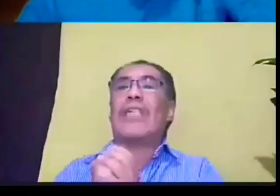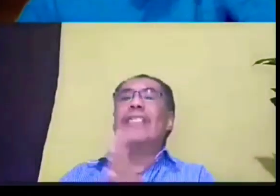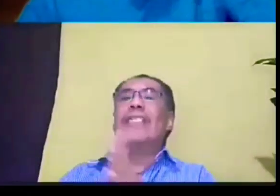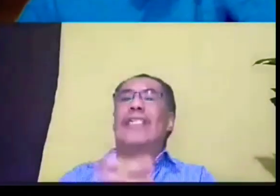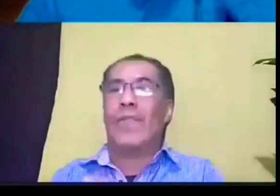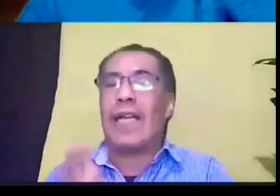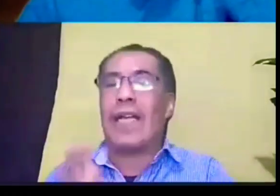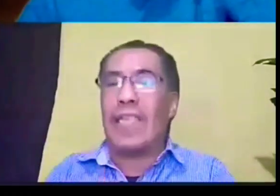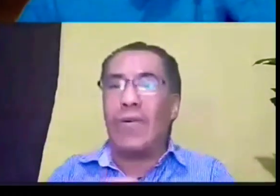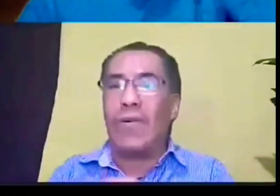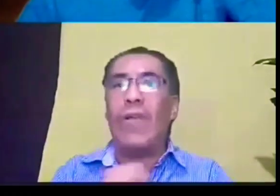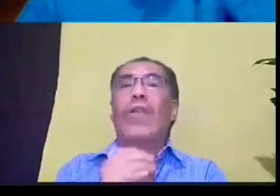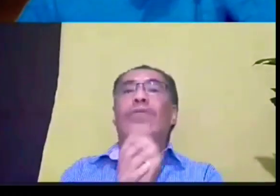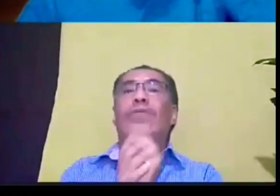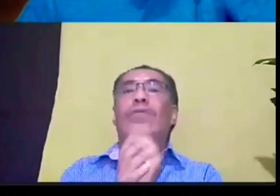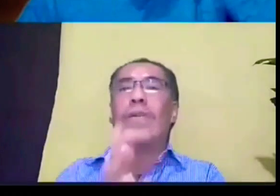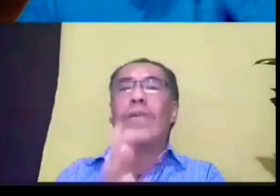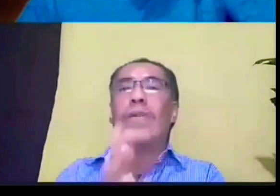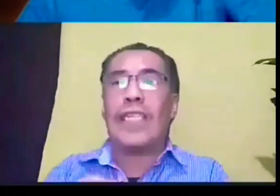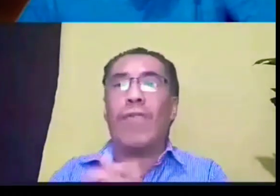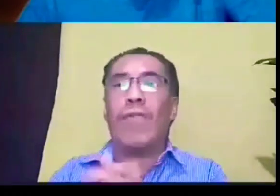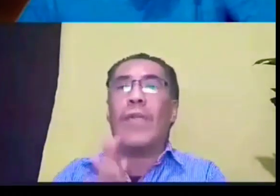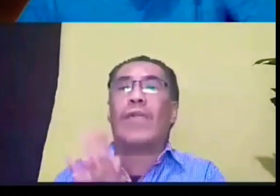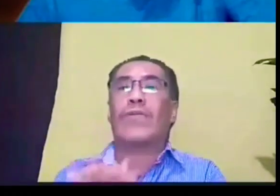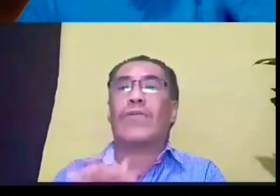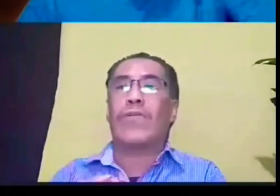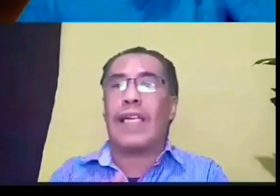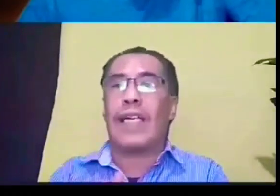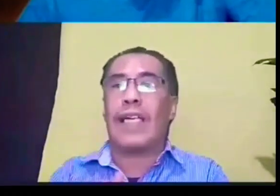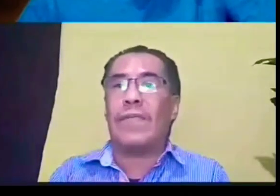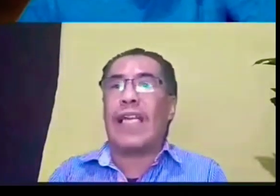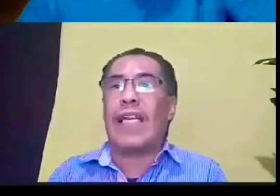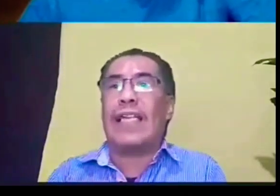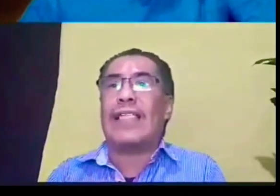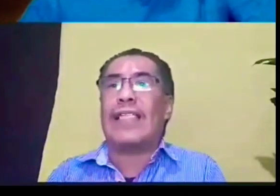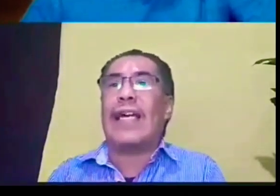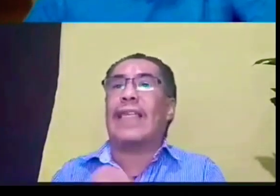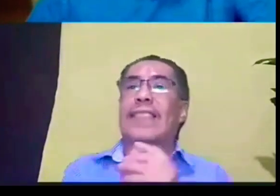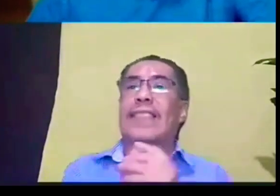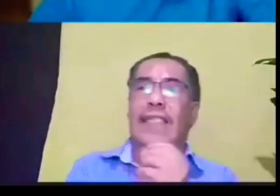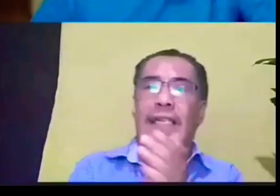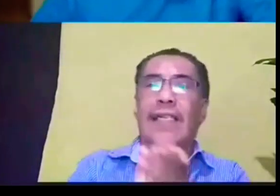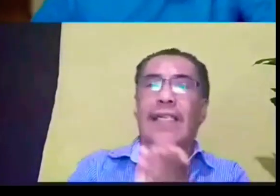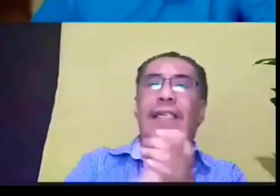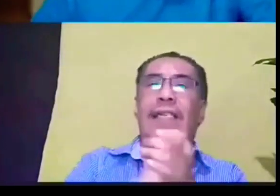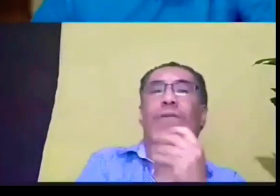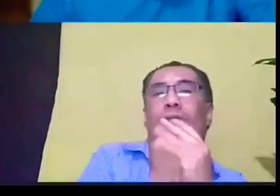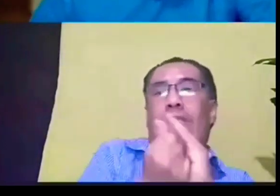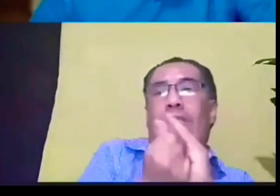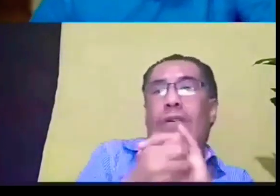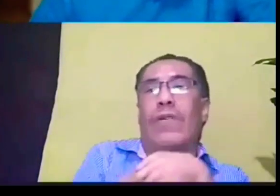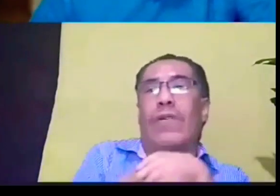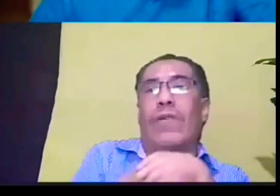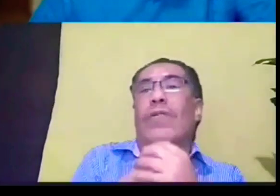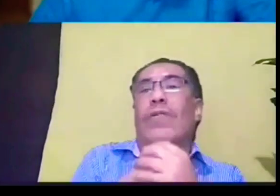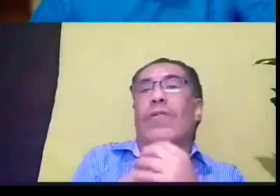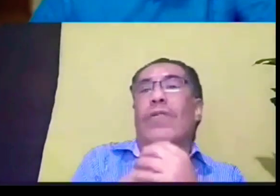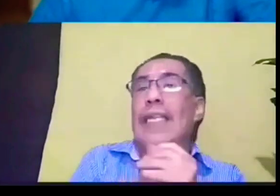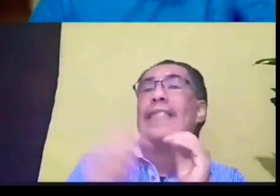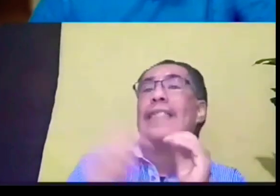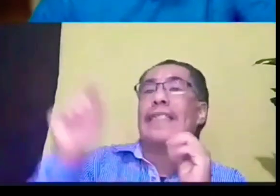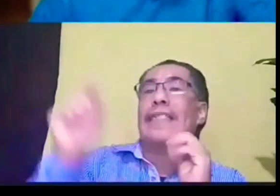crisis económica, dijo, los contribuyentes cumplen con sus obligaciones fiscales ante la Hacienda. Incluso dijo que los que no